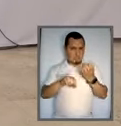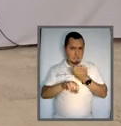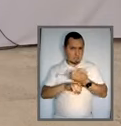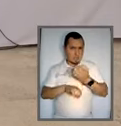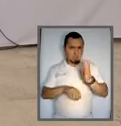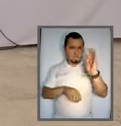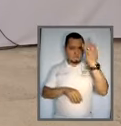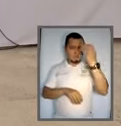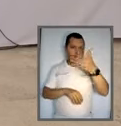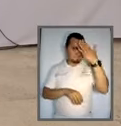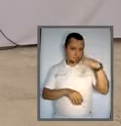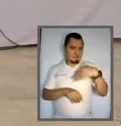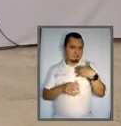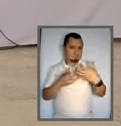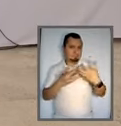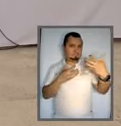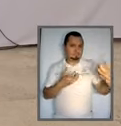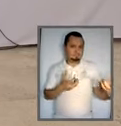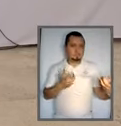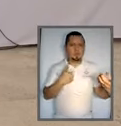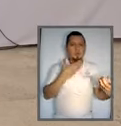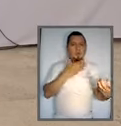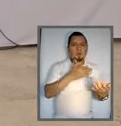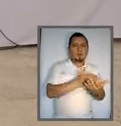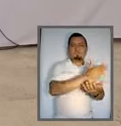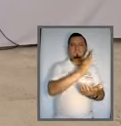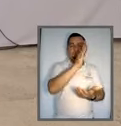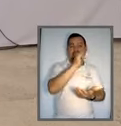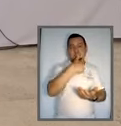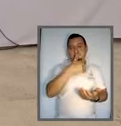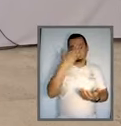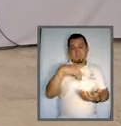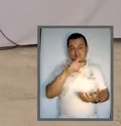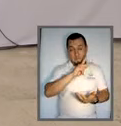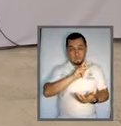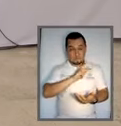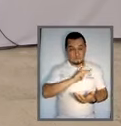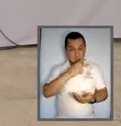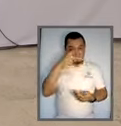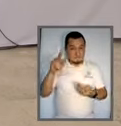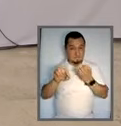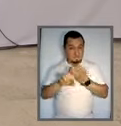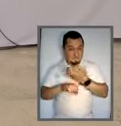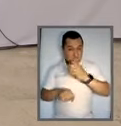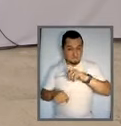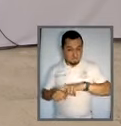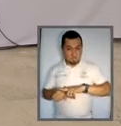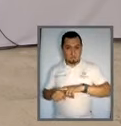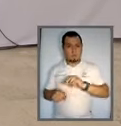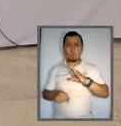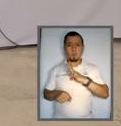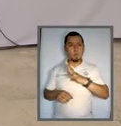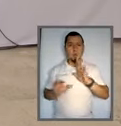en la parte federal, pues como ustedes saben, nosotros no tenemos incidencia ahí adentro, pero en la parte del sistema estatal penitenciario no